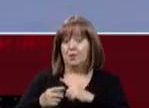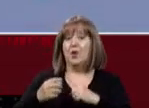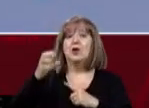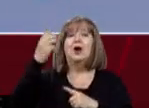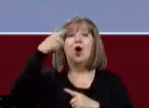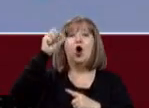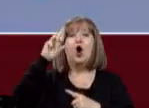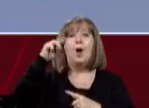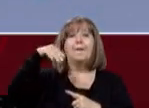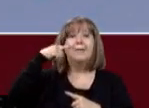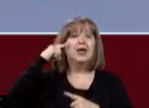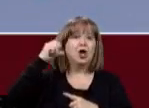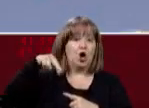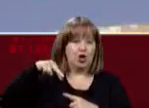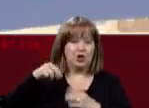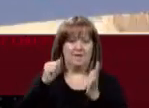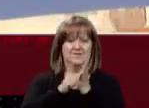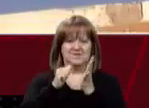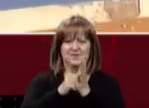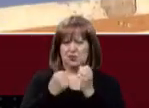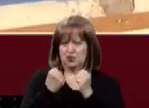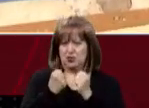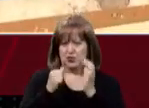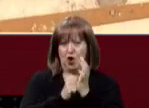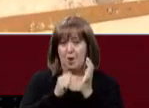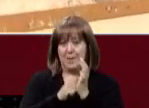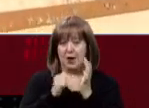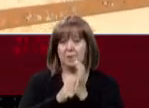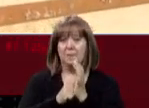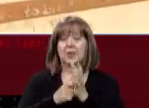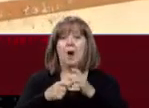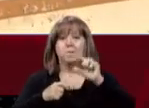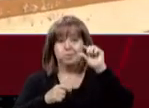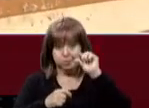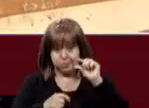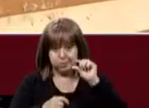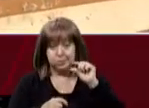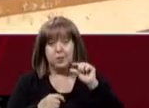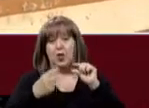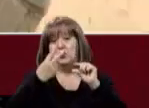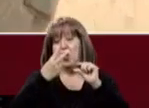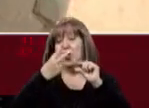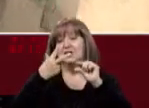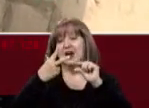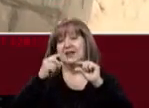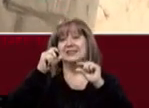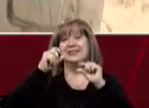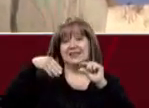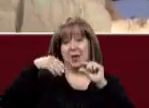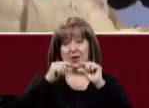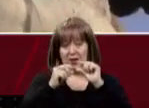hormigón. Ah, ¿de hormigón? De hormigón. Interesante. Va a tener un espesor de 2 o 3